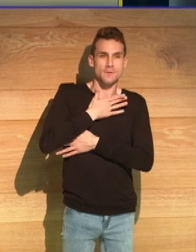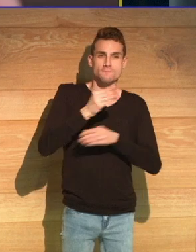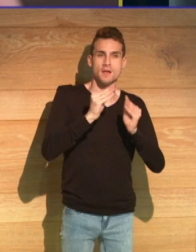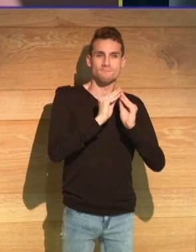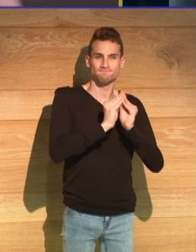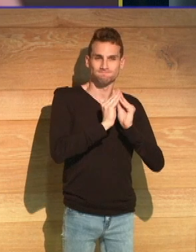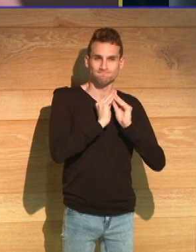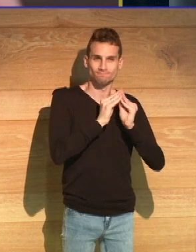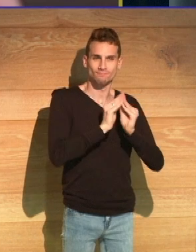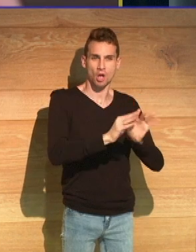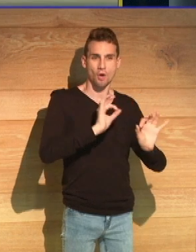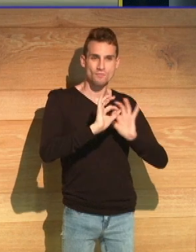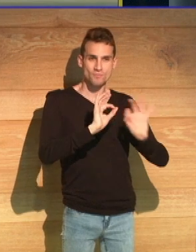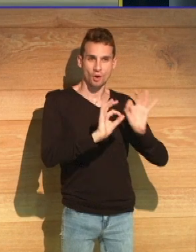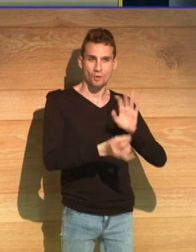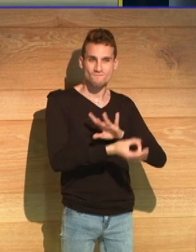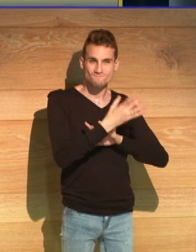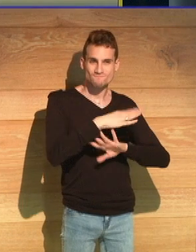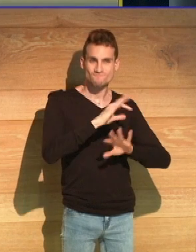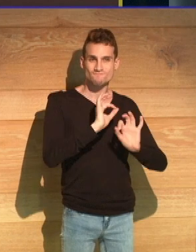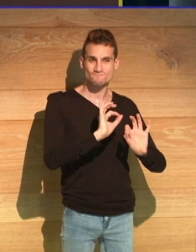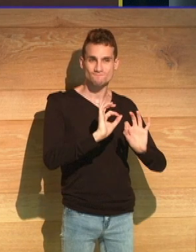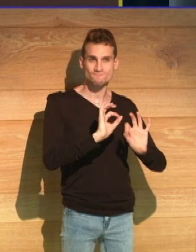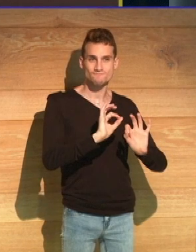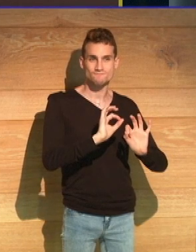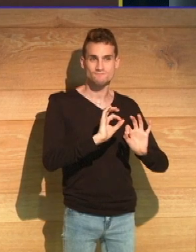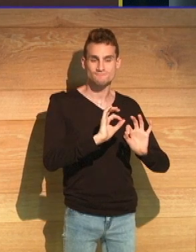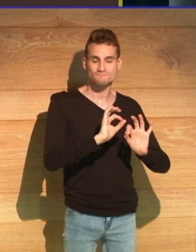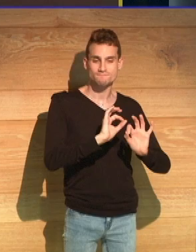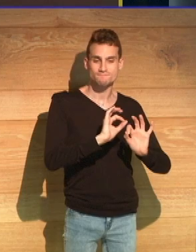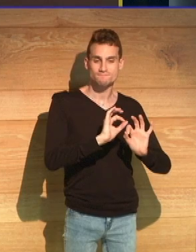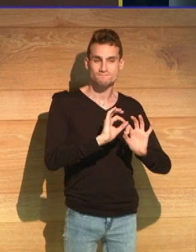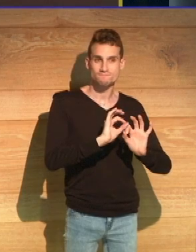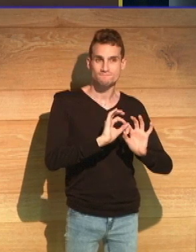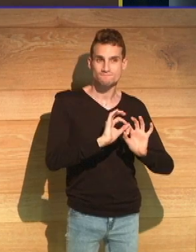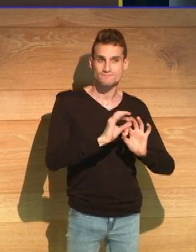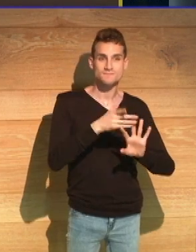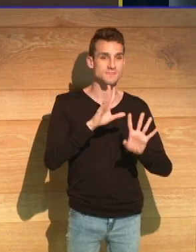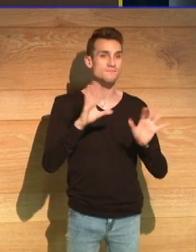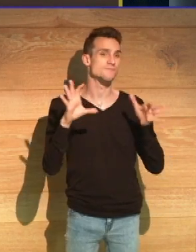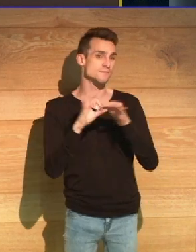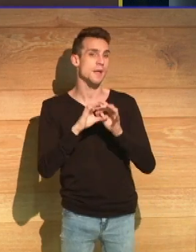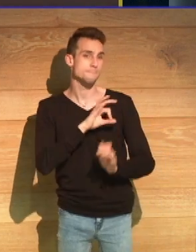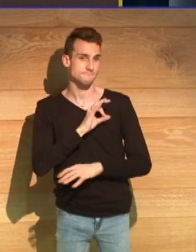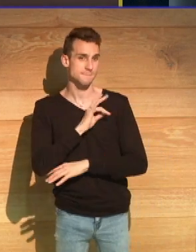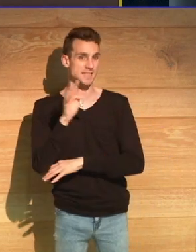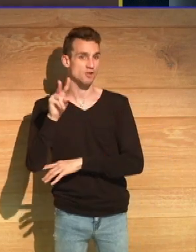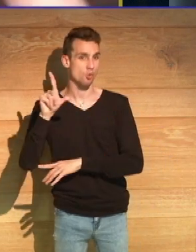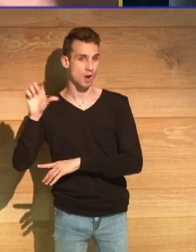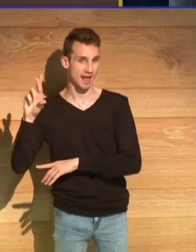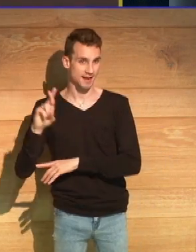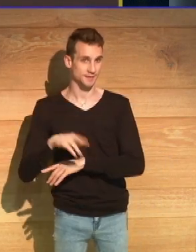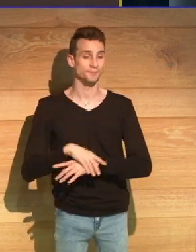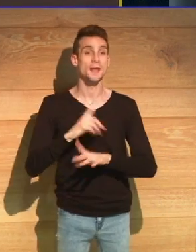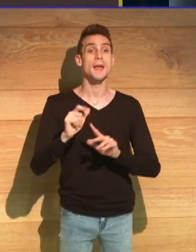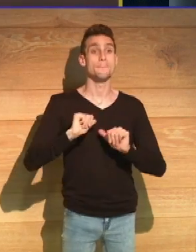obra de un domo geodésico de Buckminster Fuller, ¿sí? Y